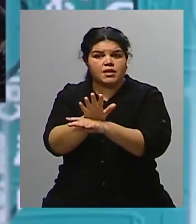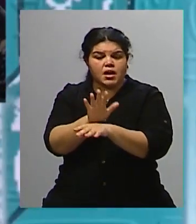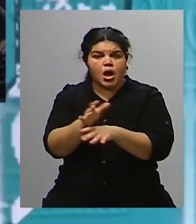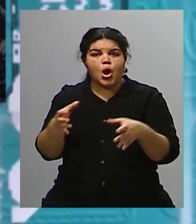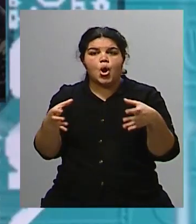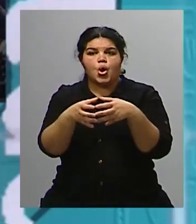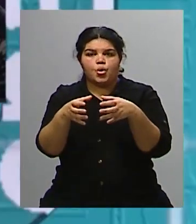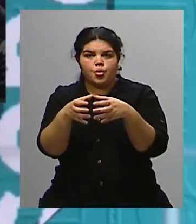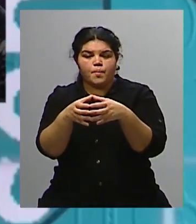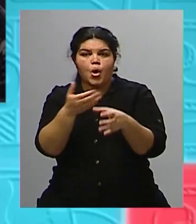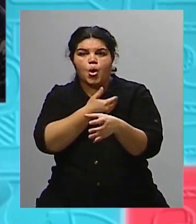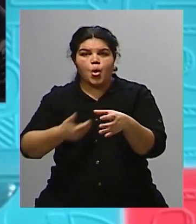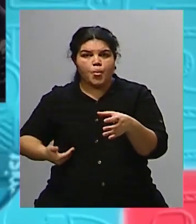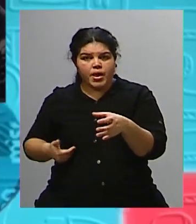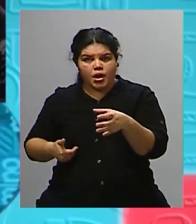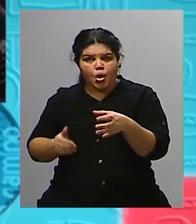gubernamentales?